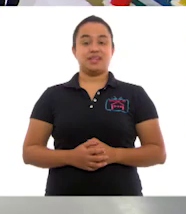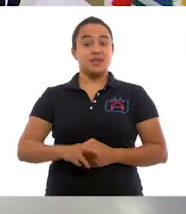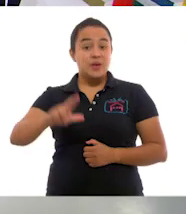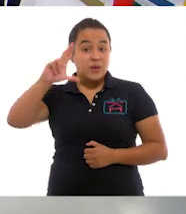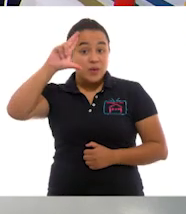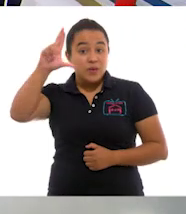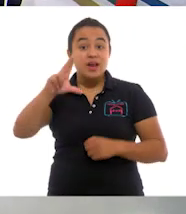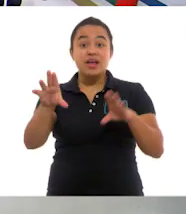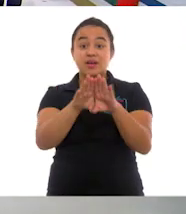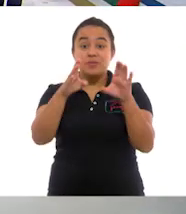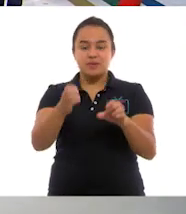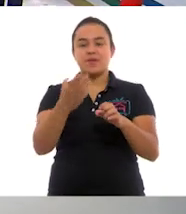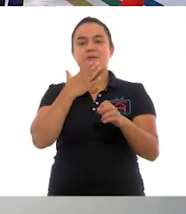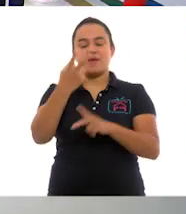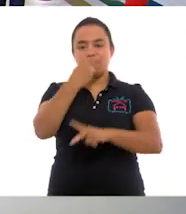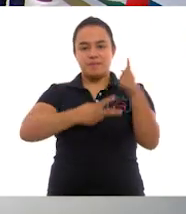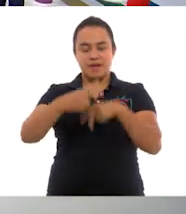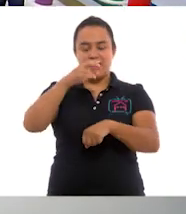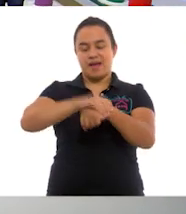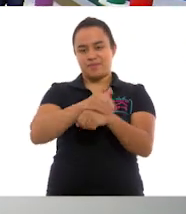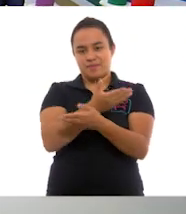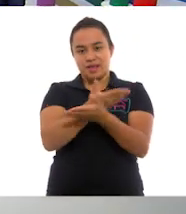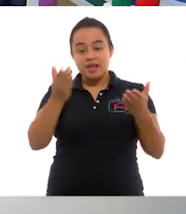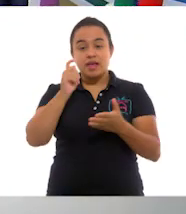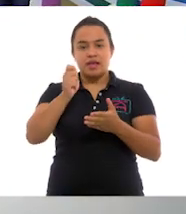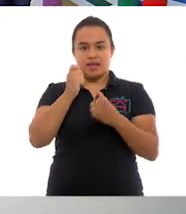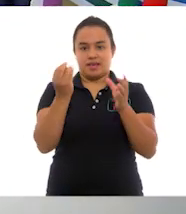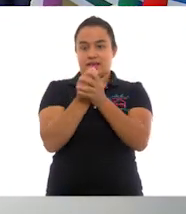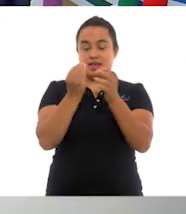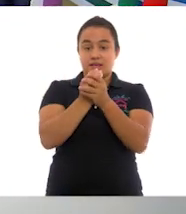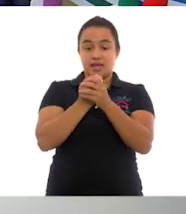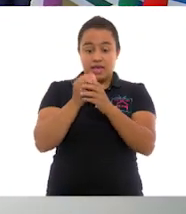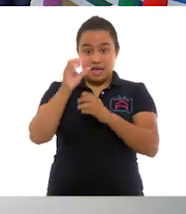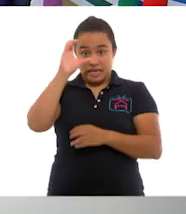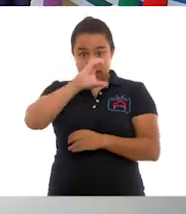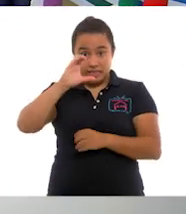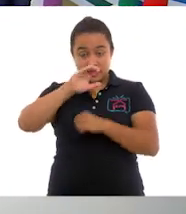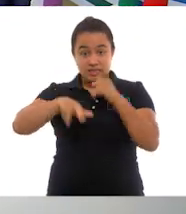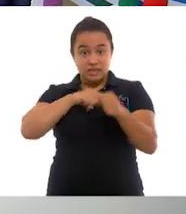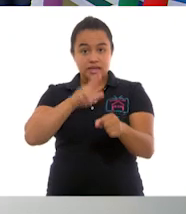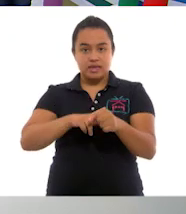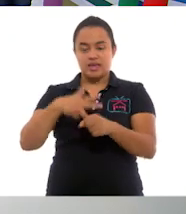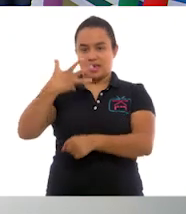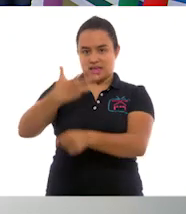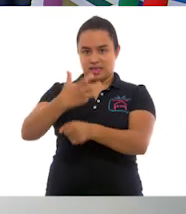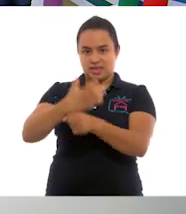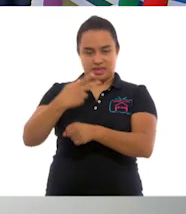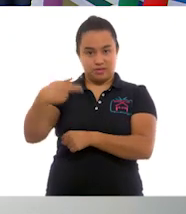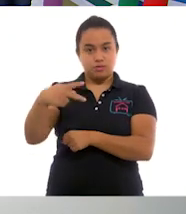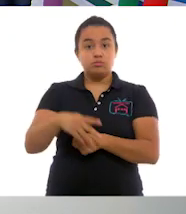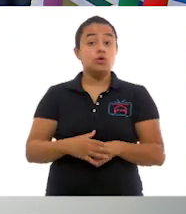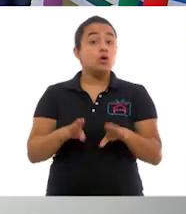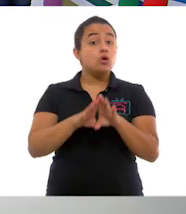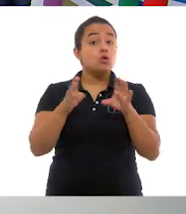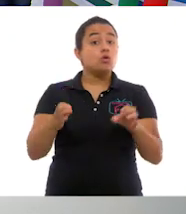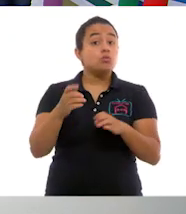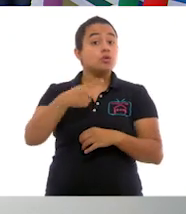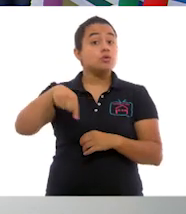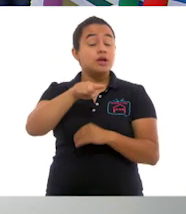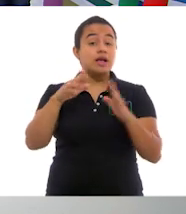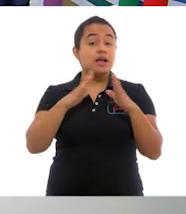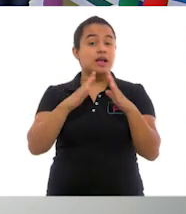¡Hola! ¿Qué tal? Bienvenidas, amigas y amigos, a nuestra clase de Ciencias Naturales de Quinto Grado. ¿Cómo están allá en casita?